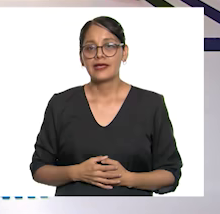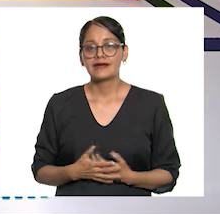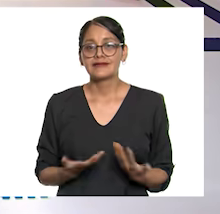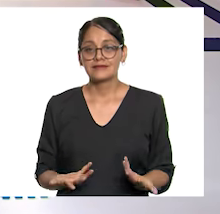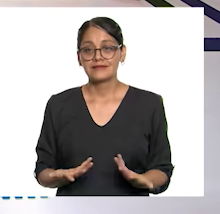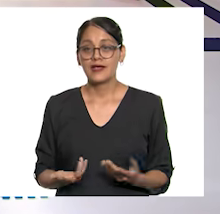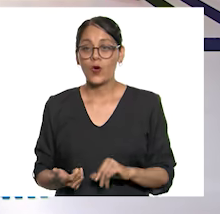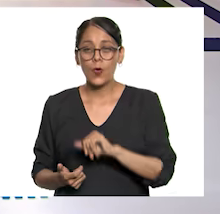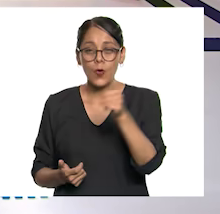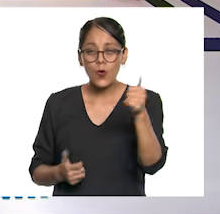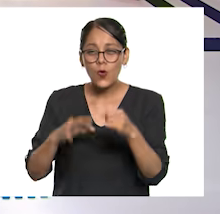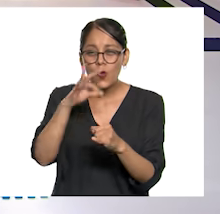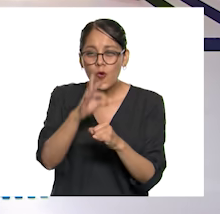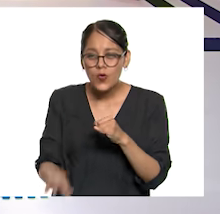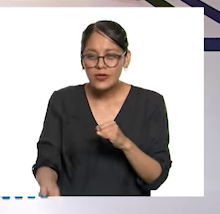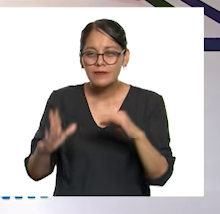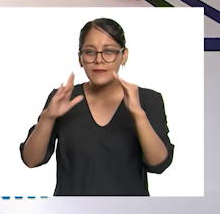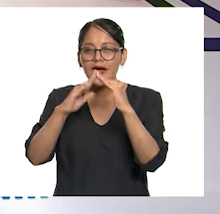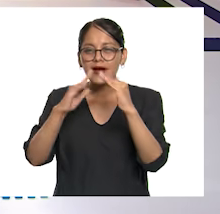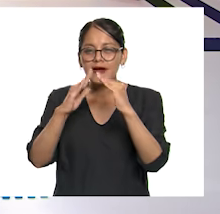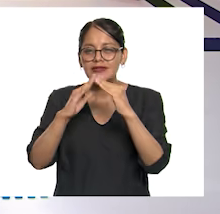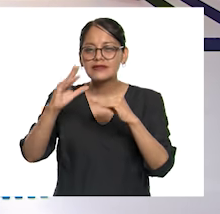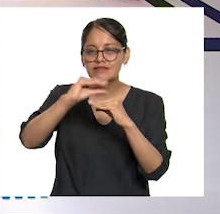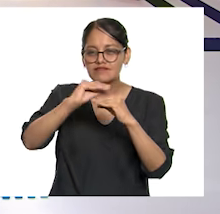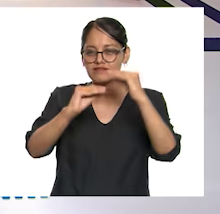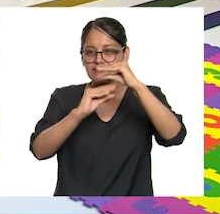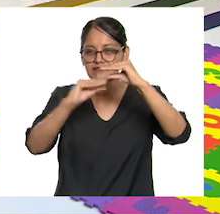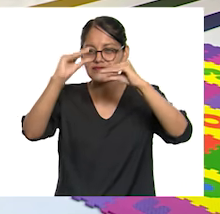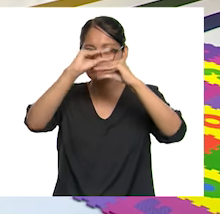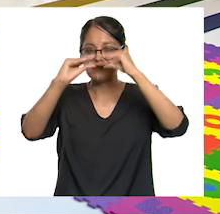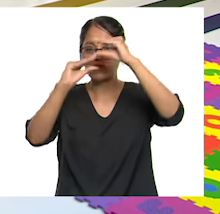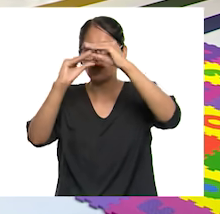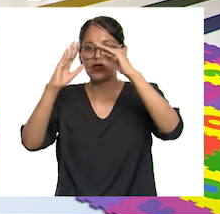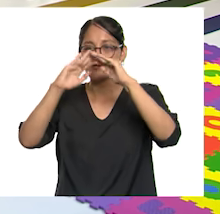Y a la última casita que era de ladrillo. Y entonces